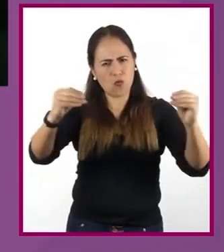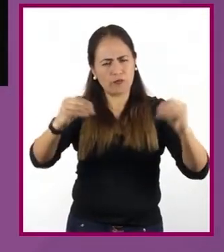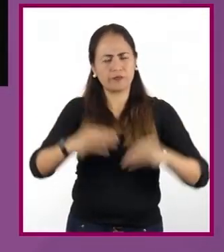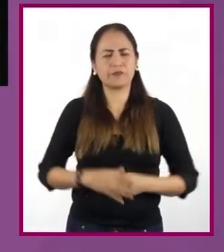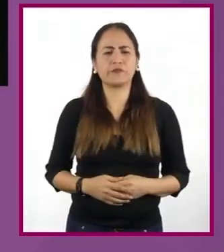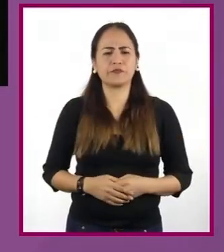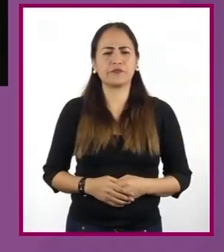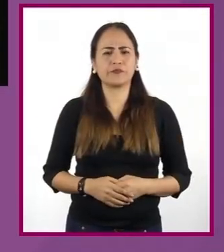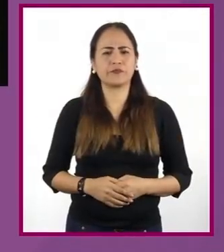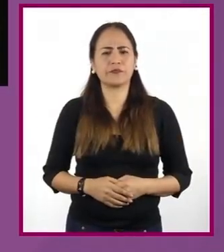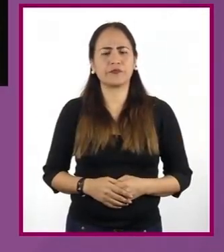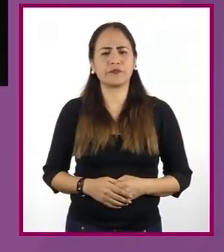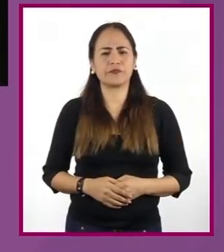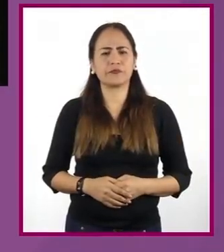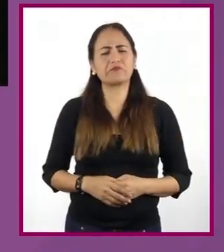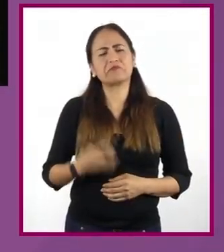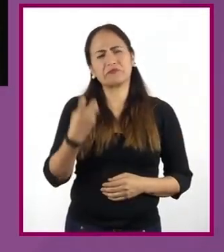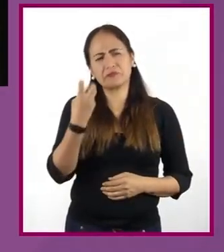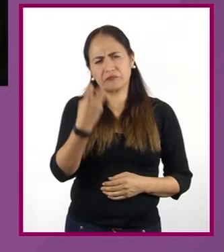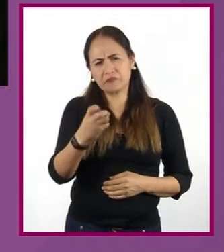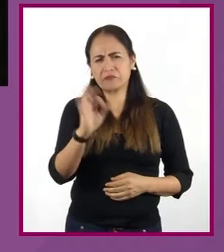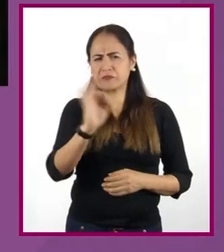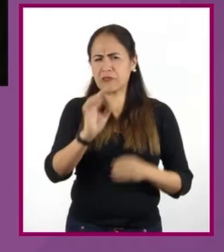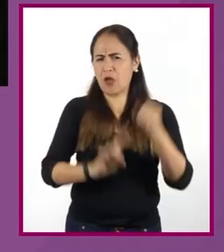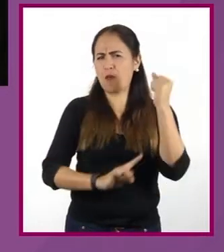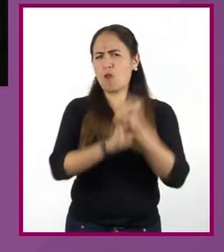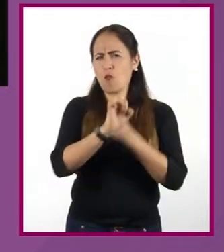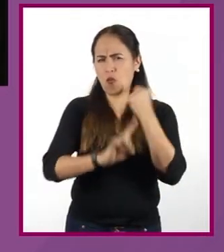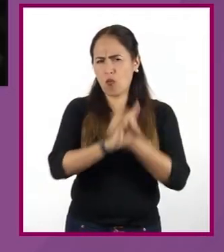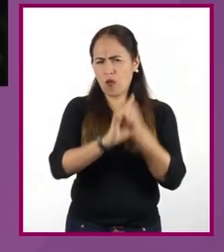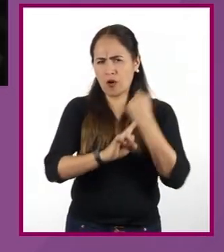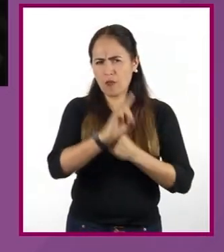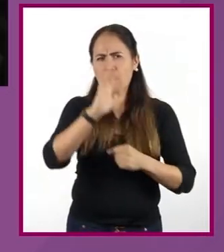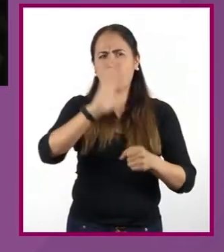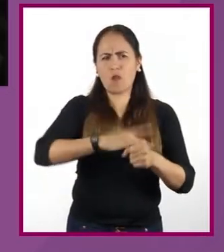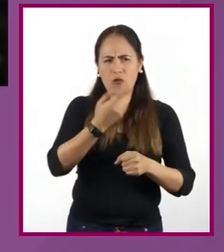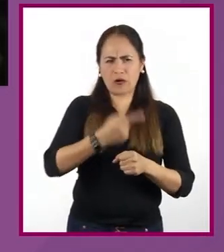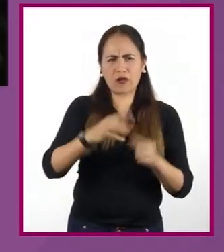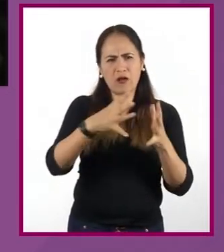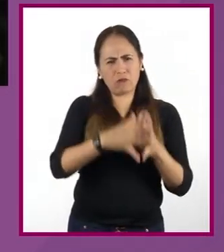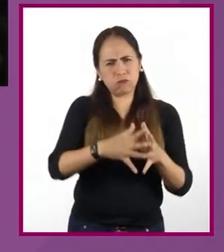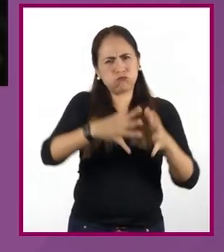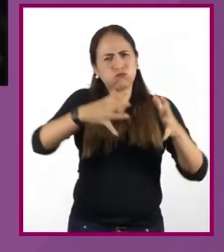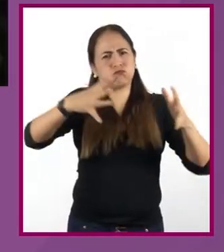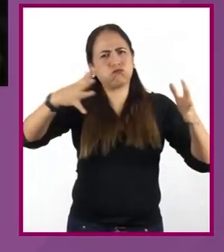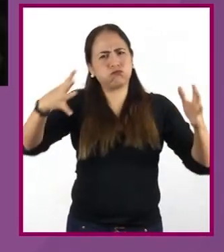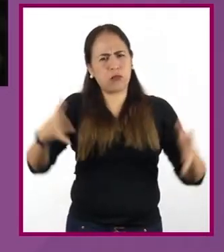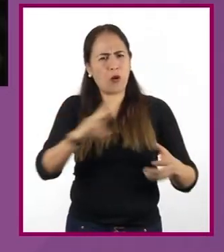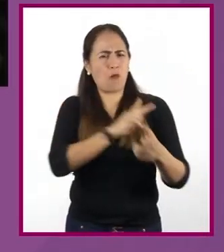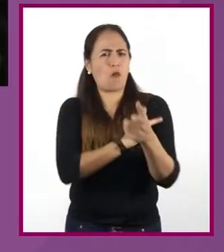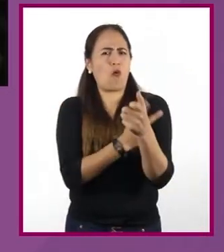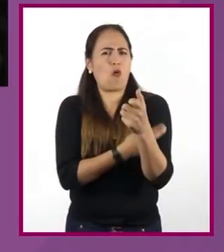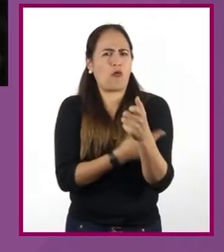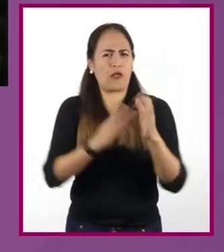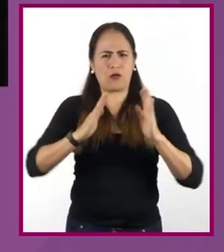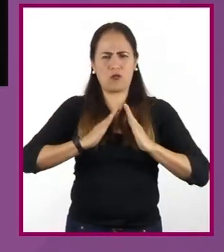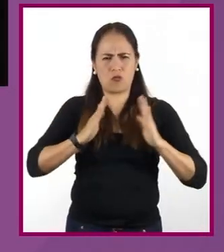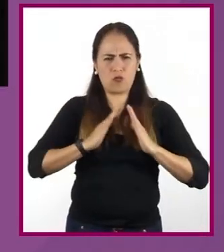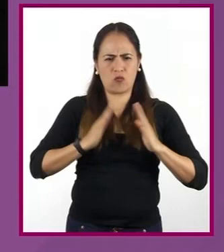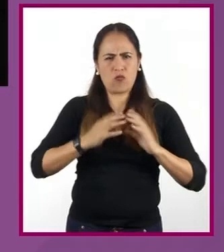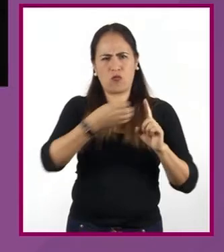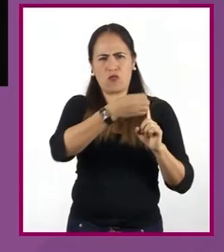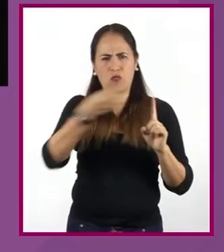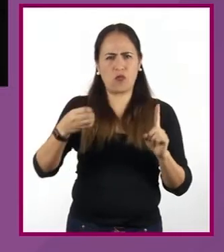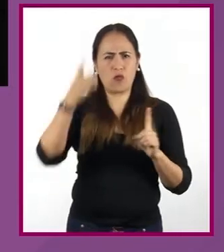Tras una crisis que se debió, en parte, a una expansión de la estructura militar y comercial del poder concentrado en un hombre